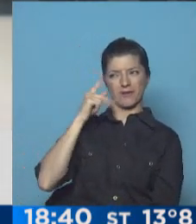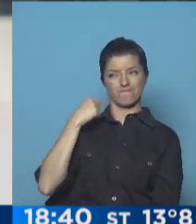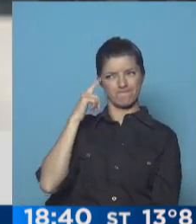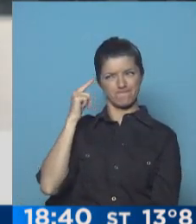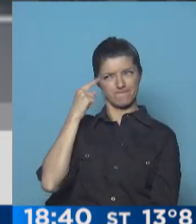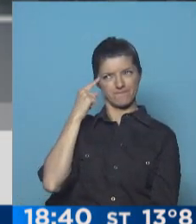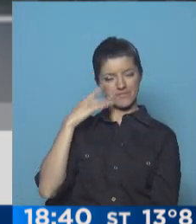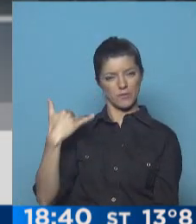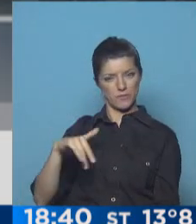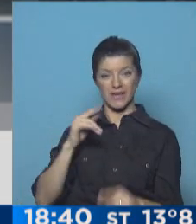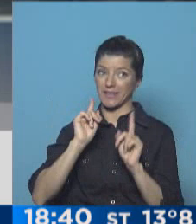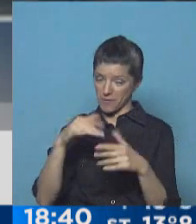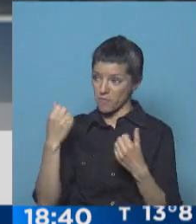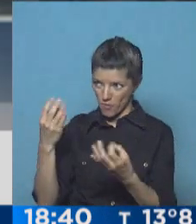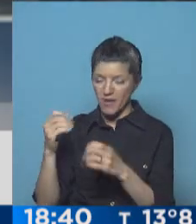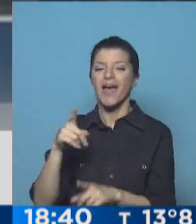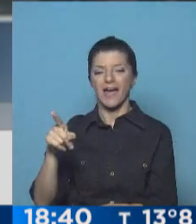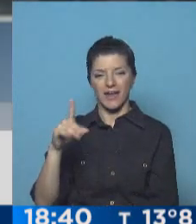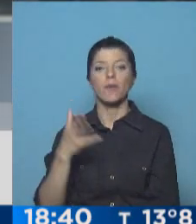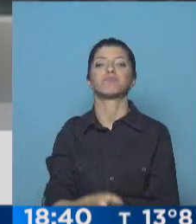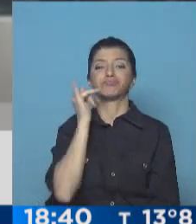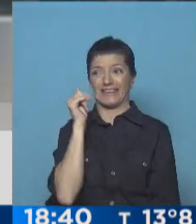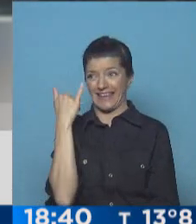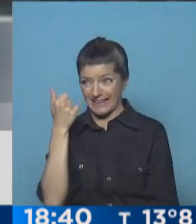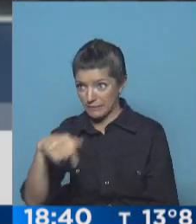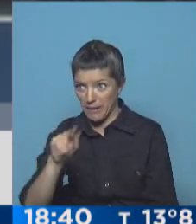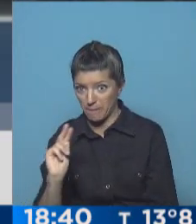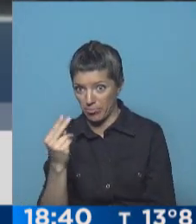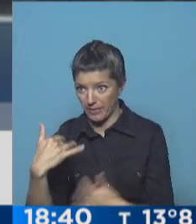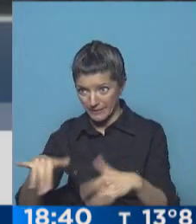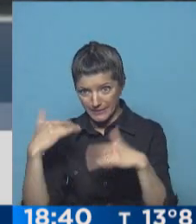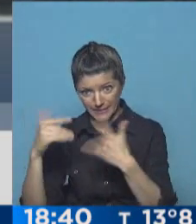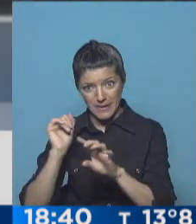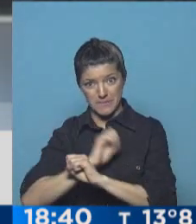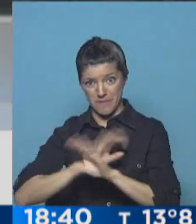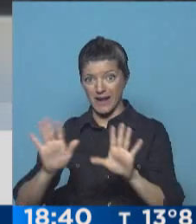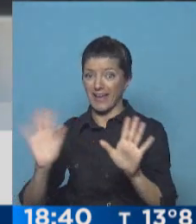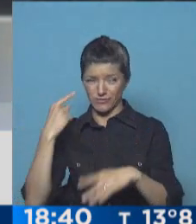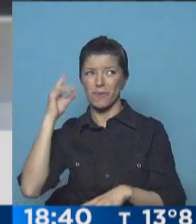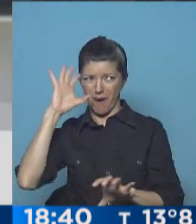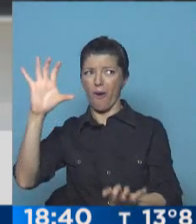también era envidiable, acertó y casi te matan en las Heras. Así que, bueno, nada,